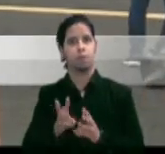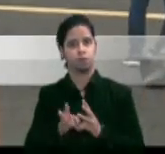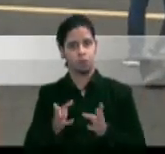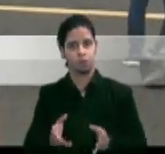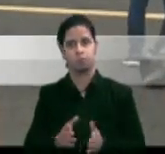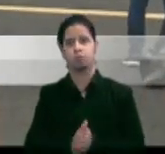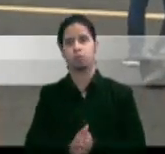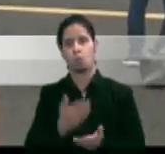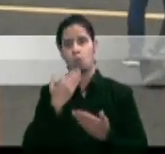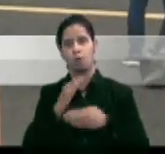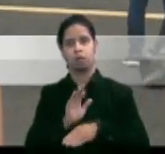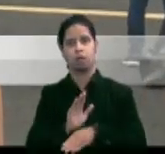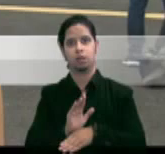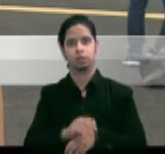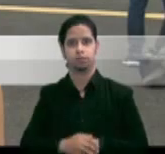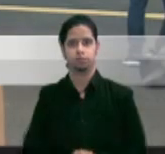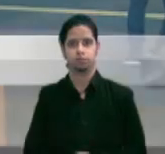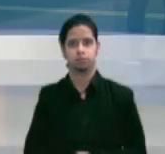tardes.